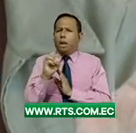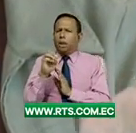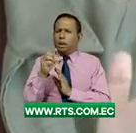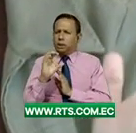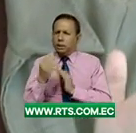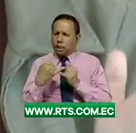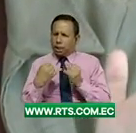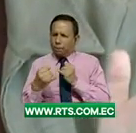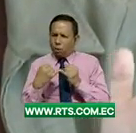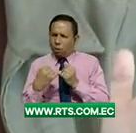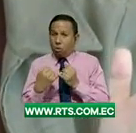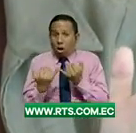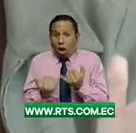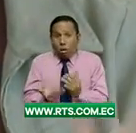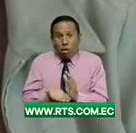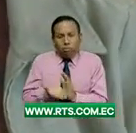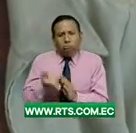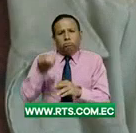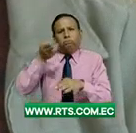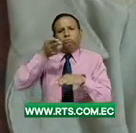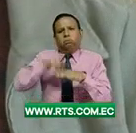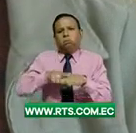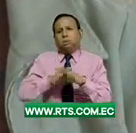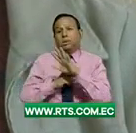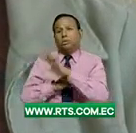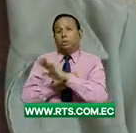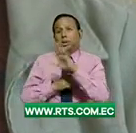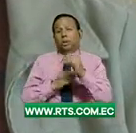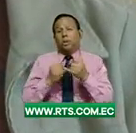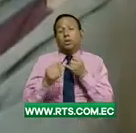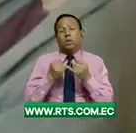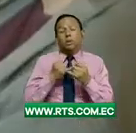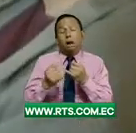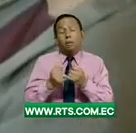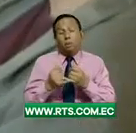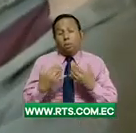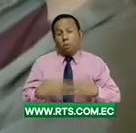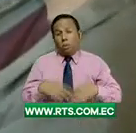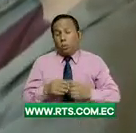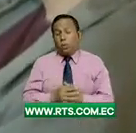está subiendo entre 55 y 60. Informó Álvaro Otero.